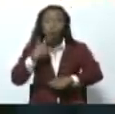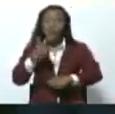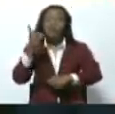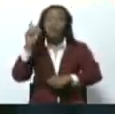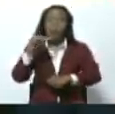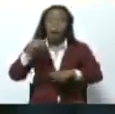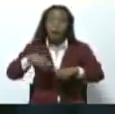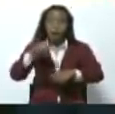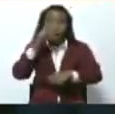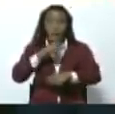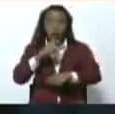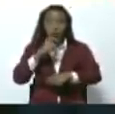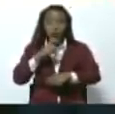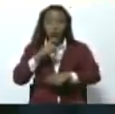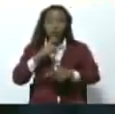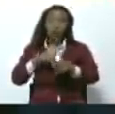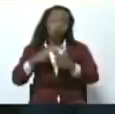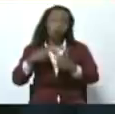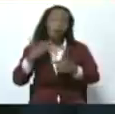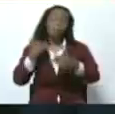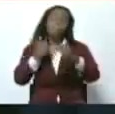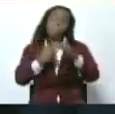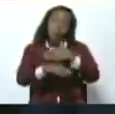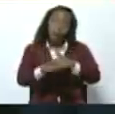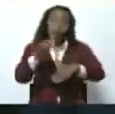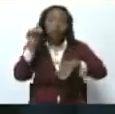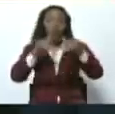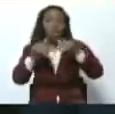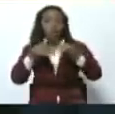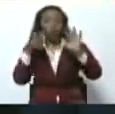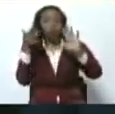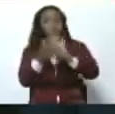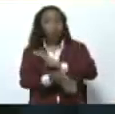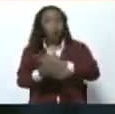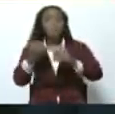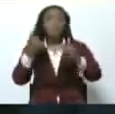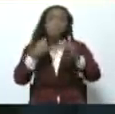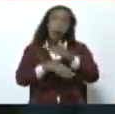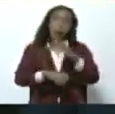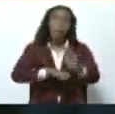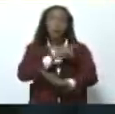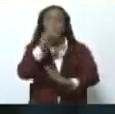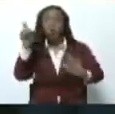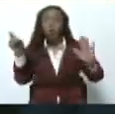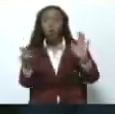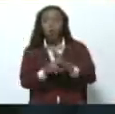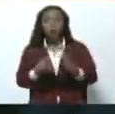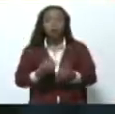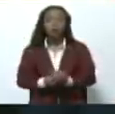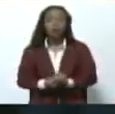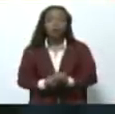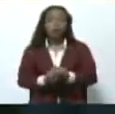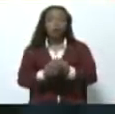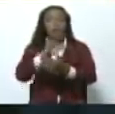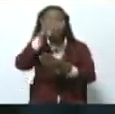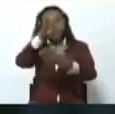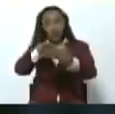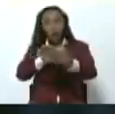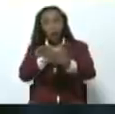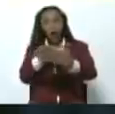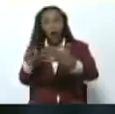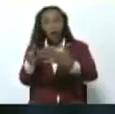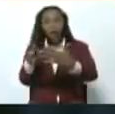año entonces, vamos a votar, vamos a completar el cronograma